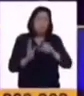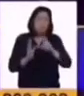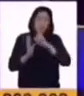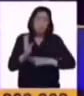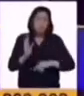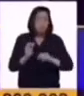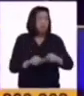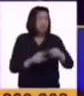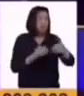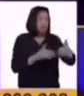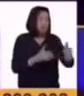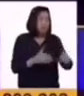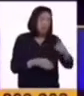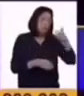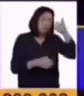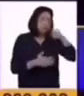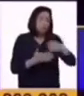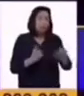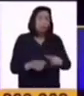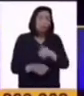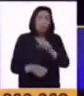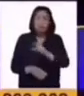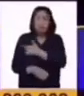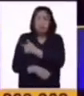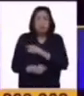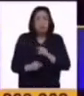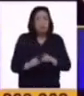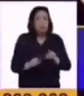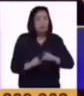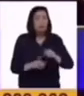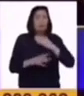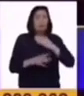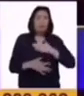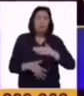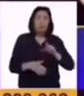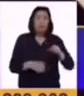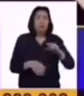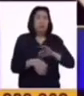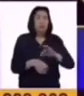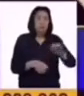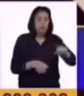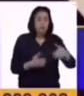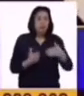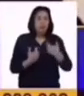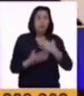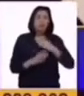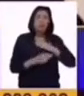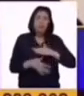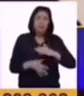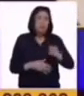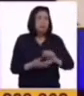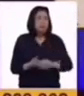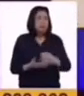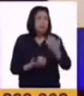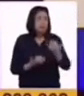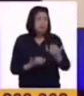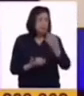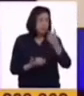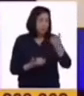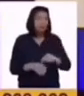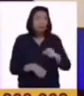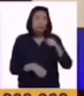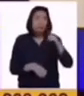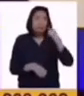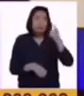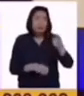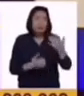registrarse, un área de triaje, un área de vacunación e incluso un área de descanso para que los médicos puedan reposar. Ahí está precisamente el